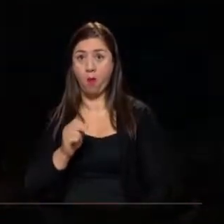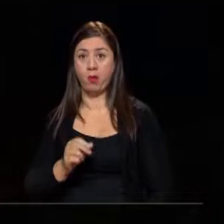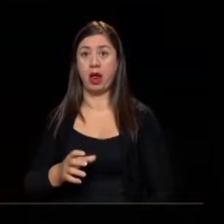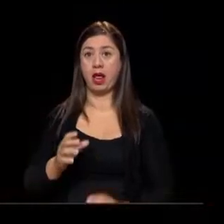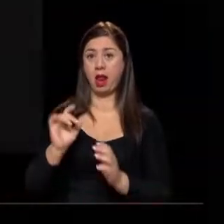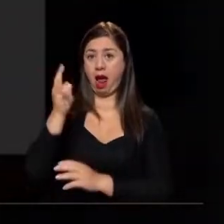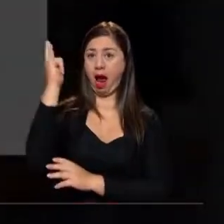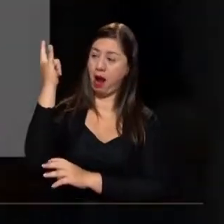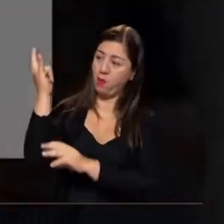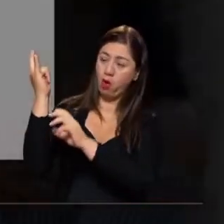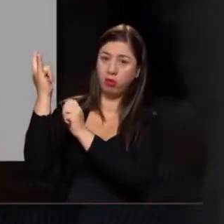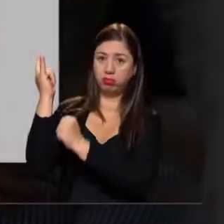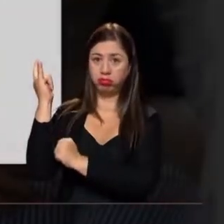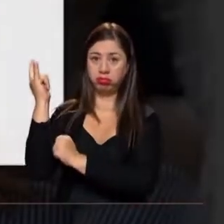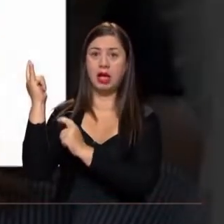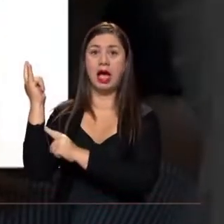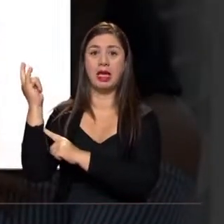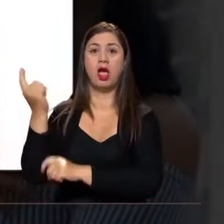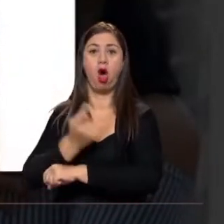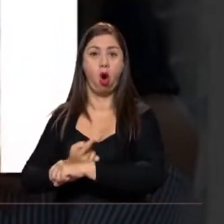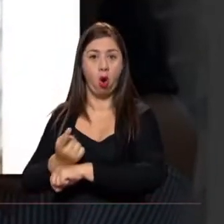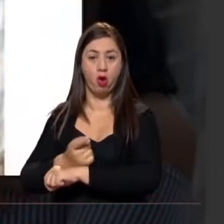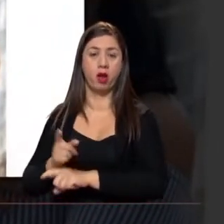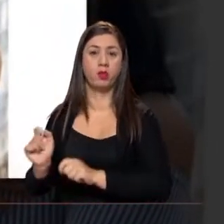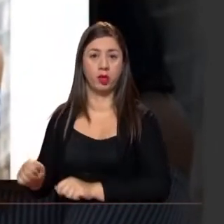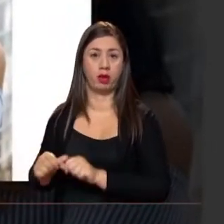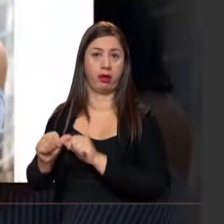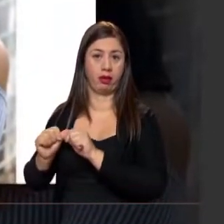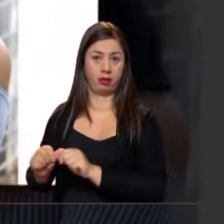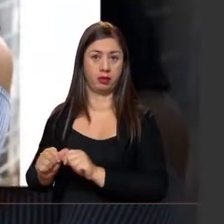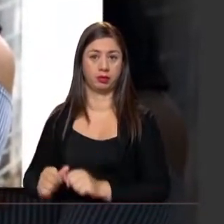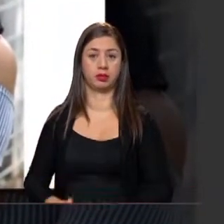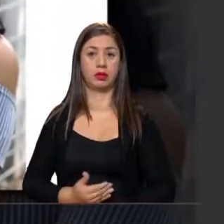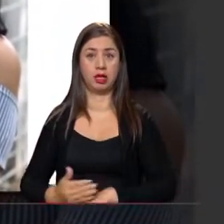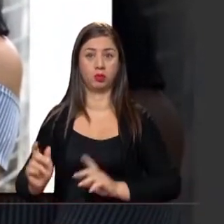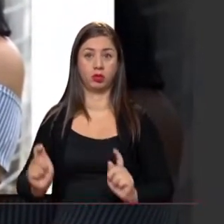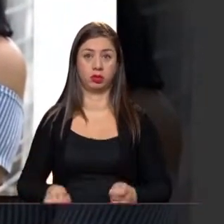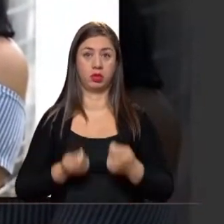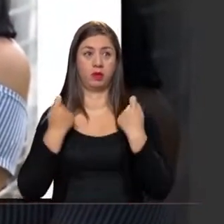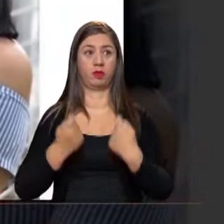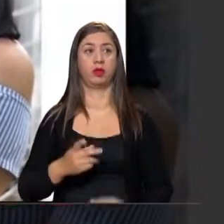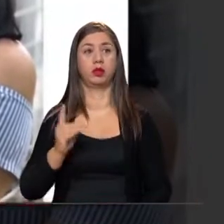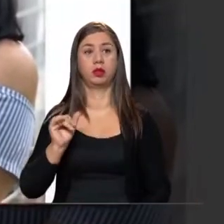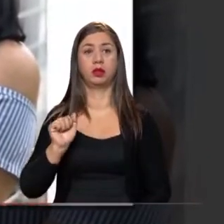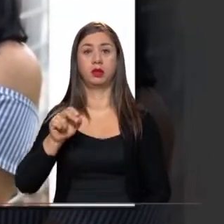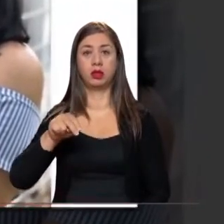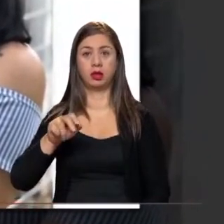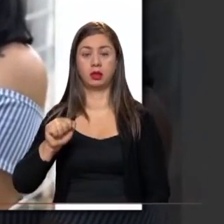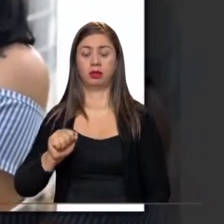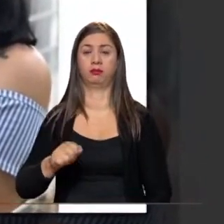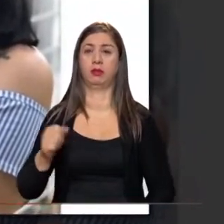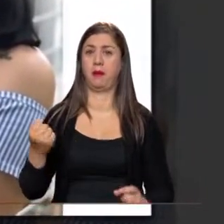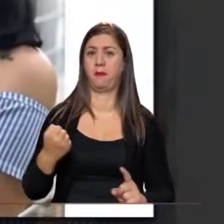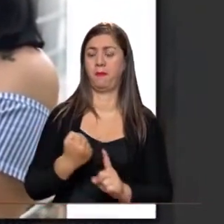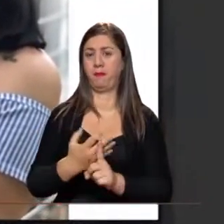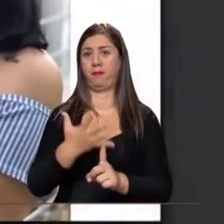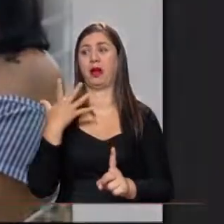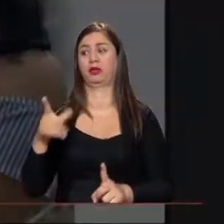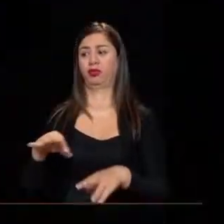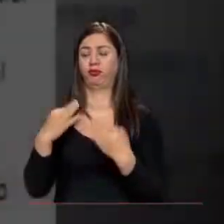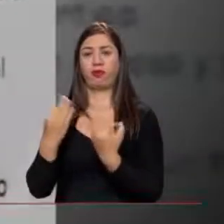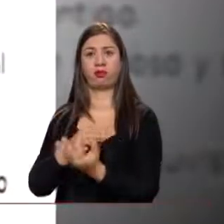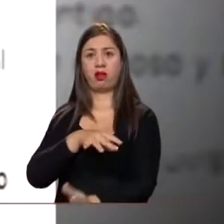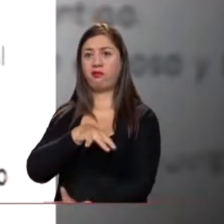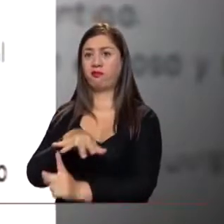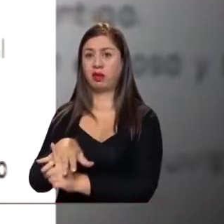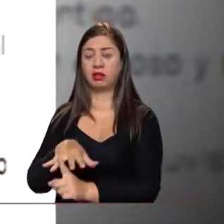de un árbol en el que permaneció durante varias horas hasta ser rescatado. Diana Lorena expresó que la noticia ha sido impactante y difícil para su familia